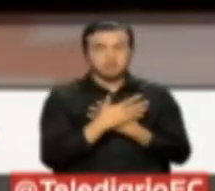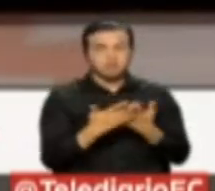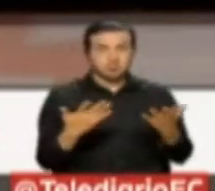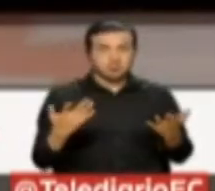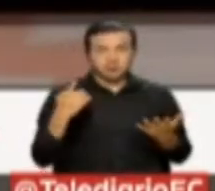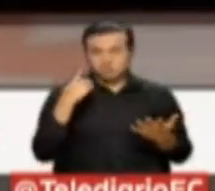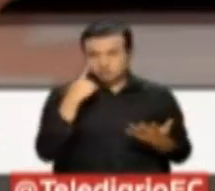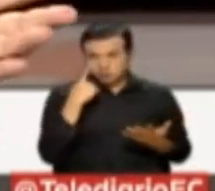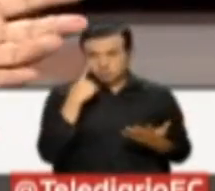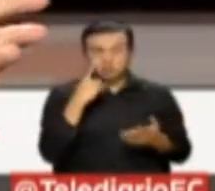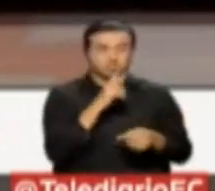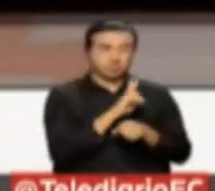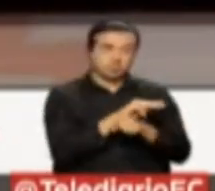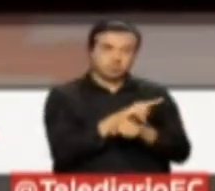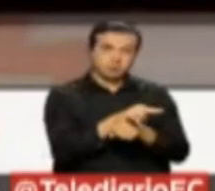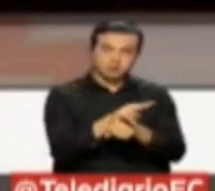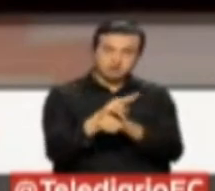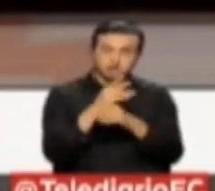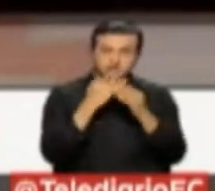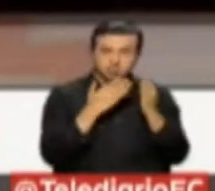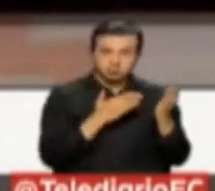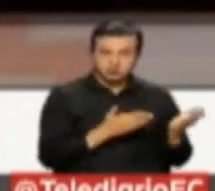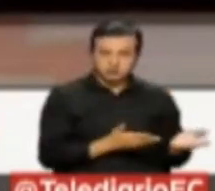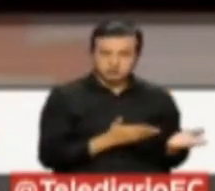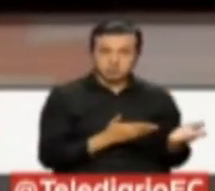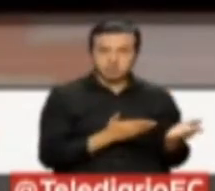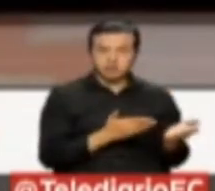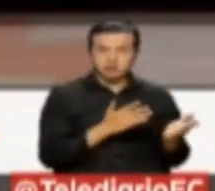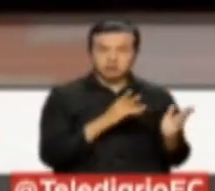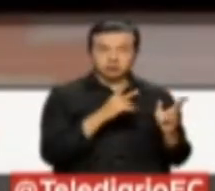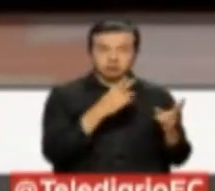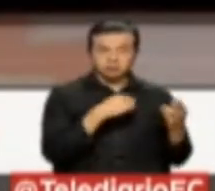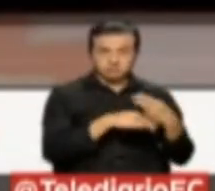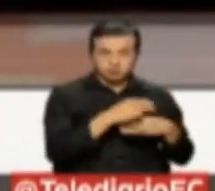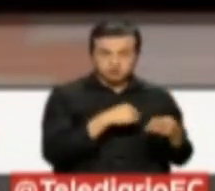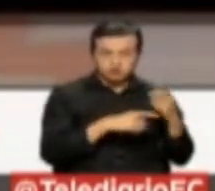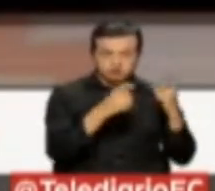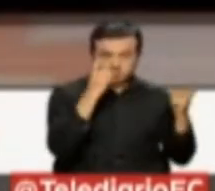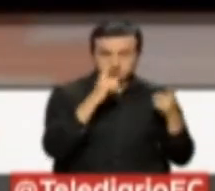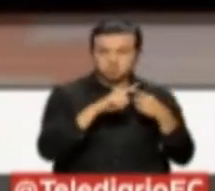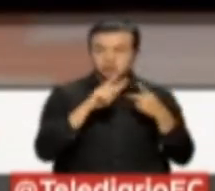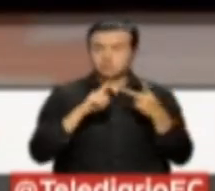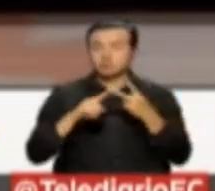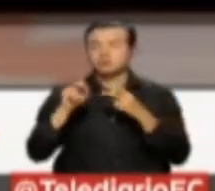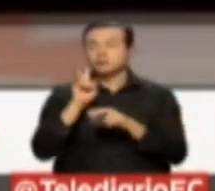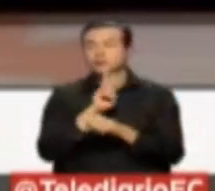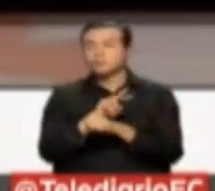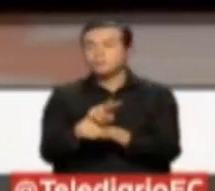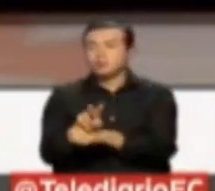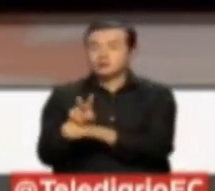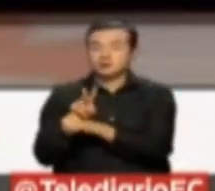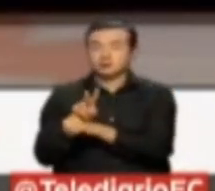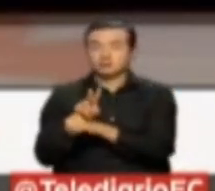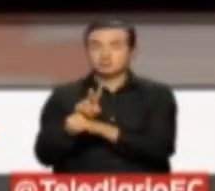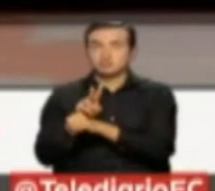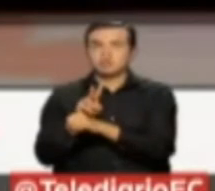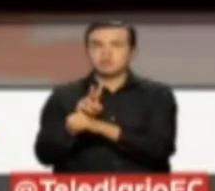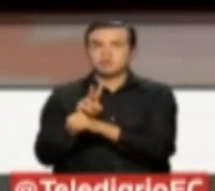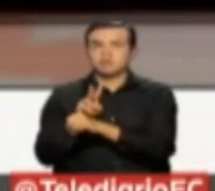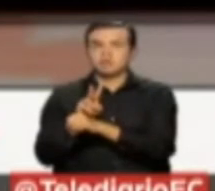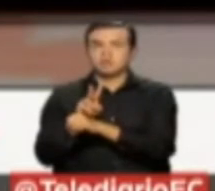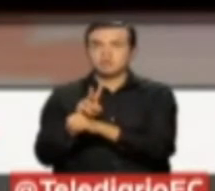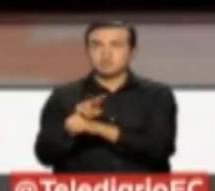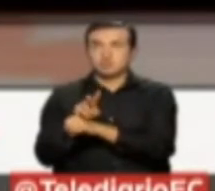impugnación tanto la superintendencia el control del mercado como la superintendencia de la